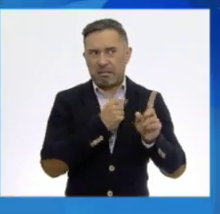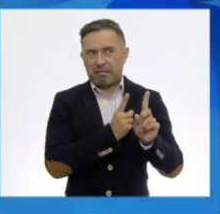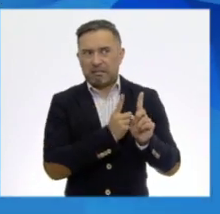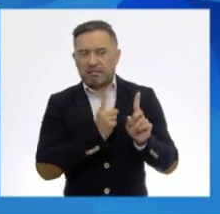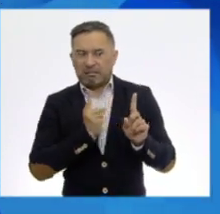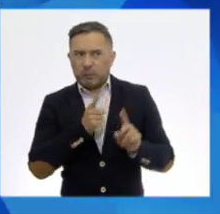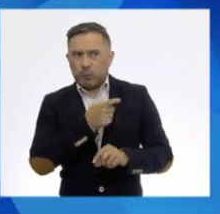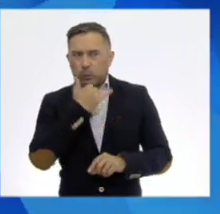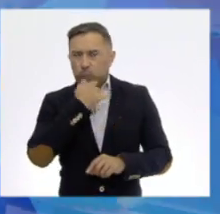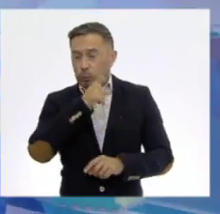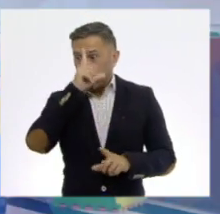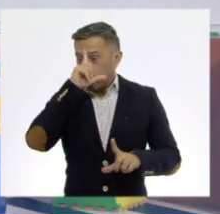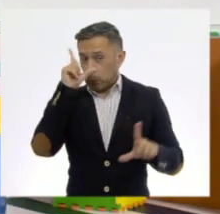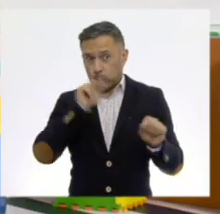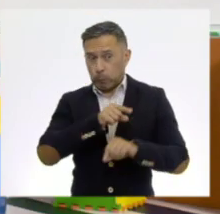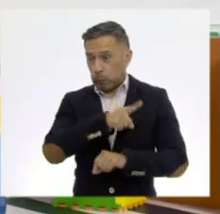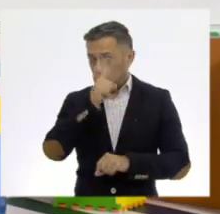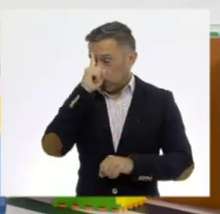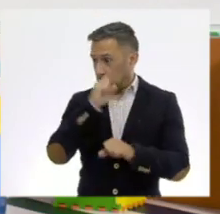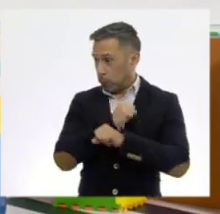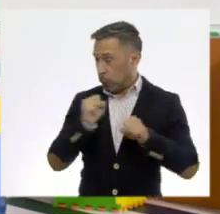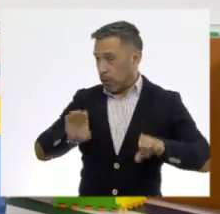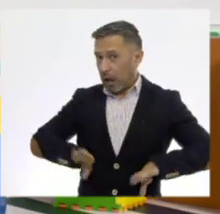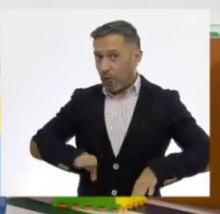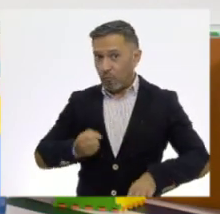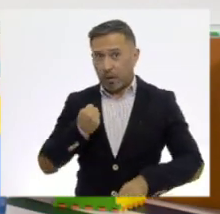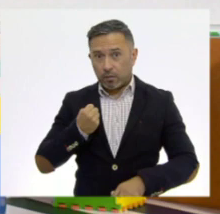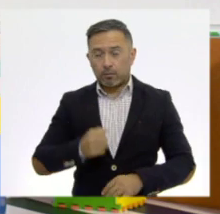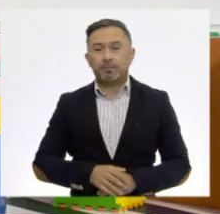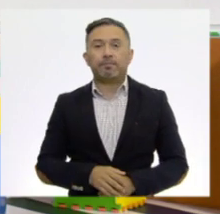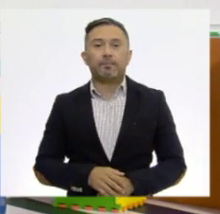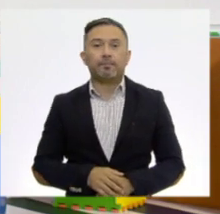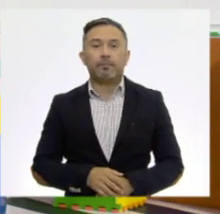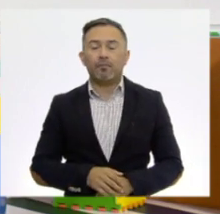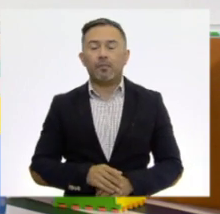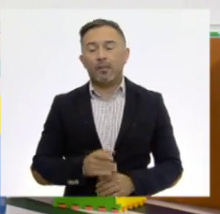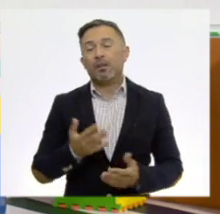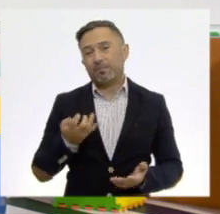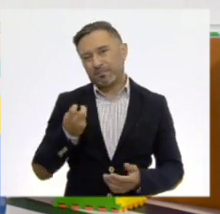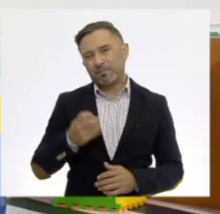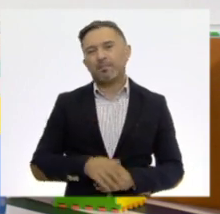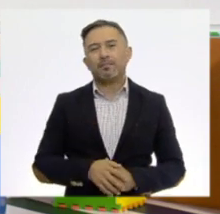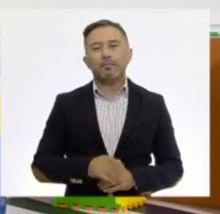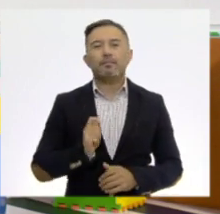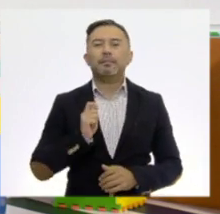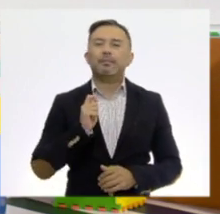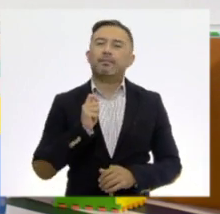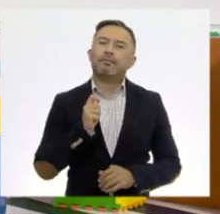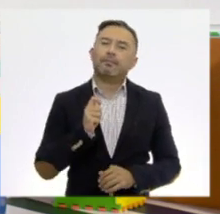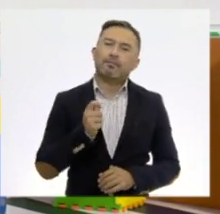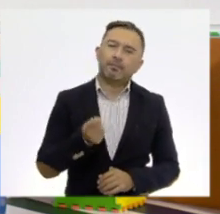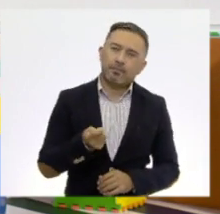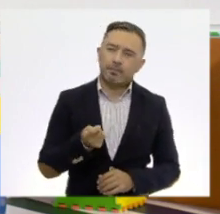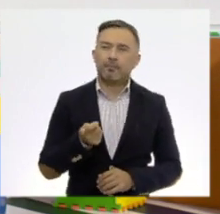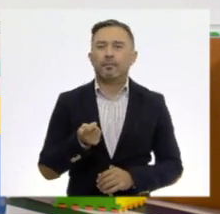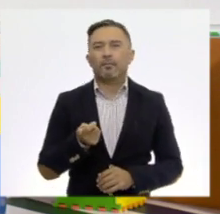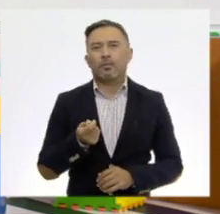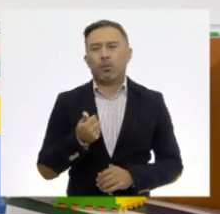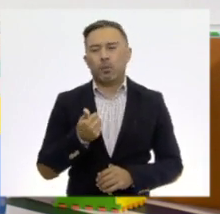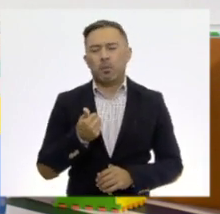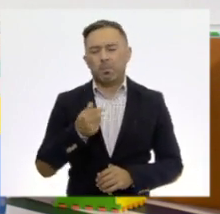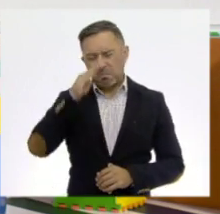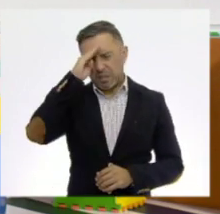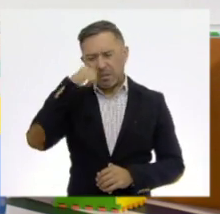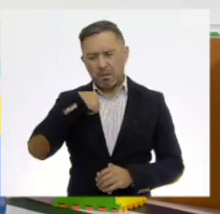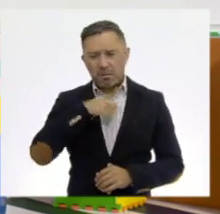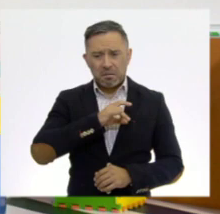otra situación que se puede suscitar después de que, bueno, no voy a responder con miedo,